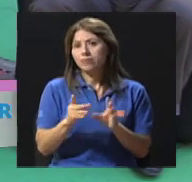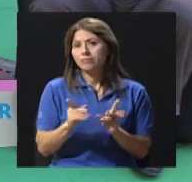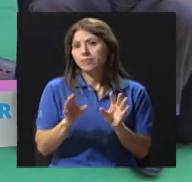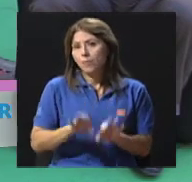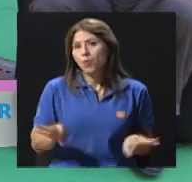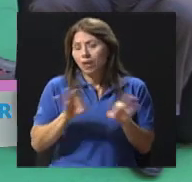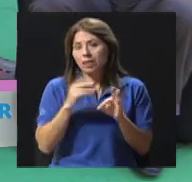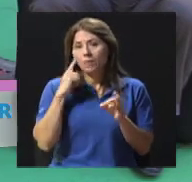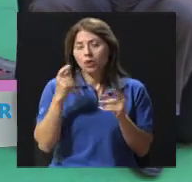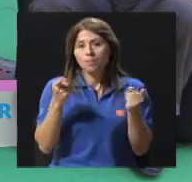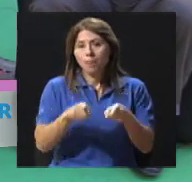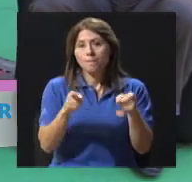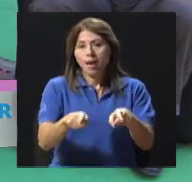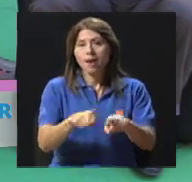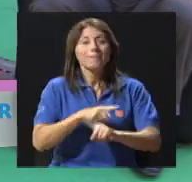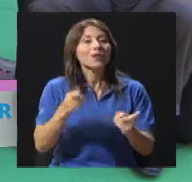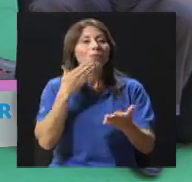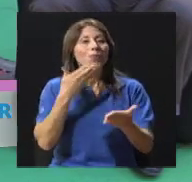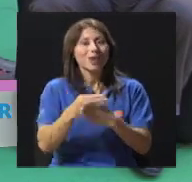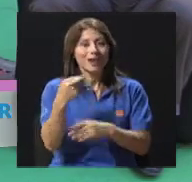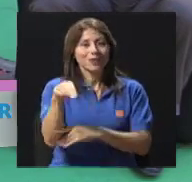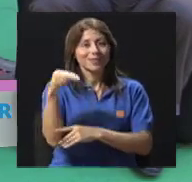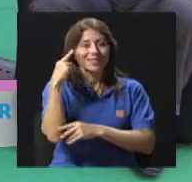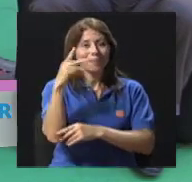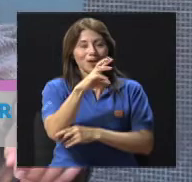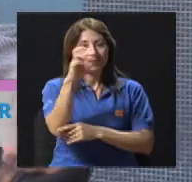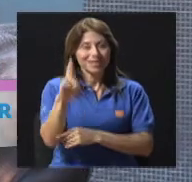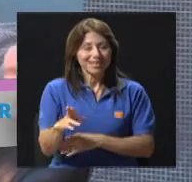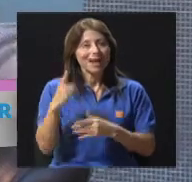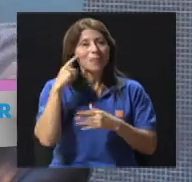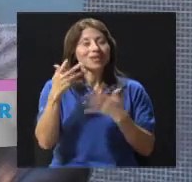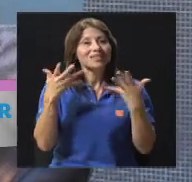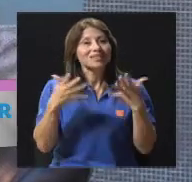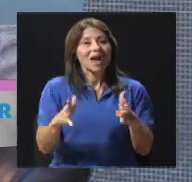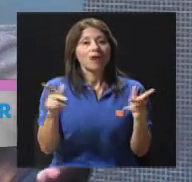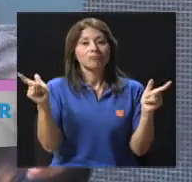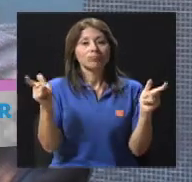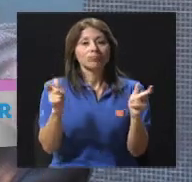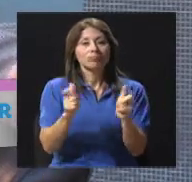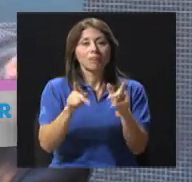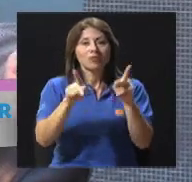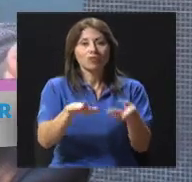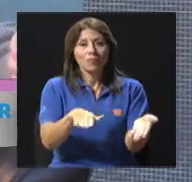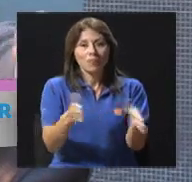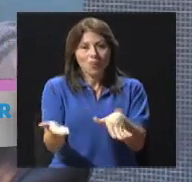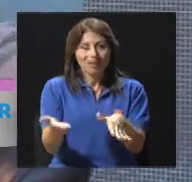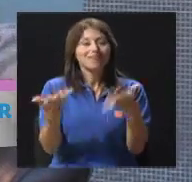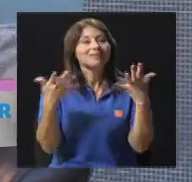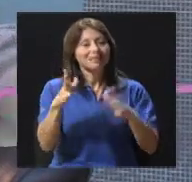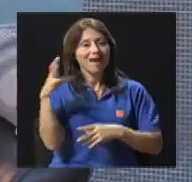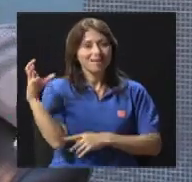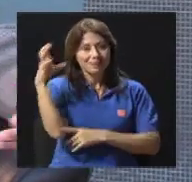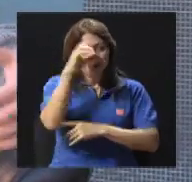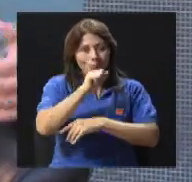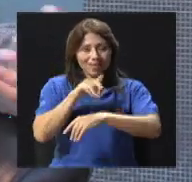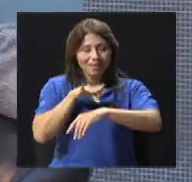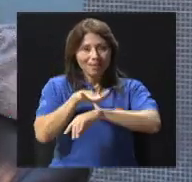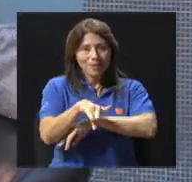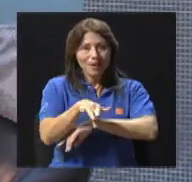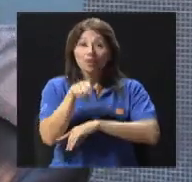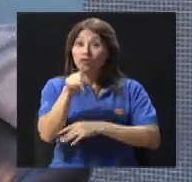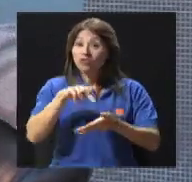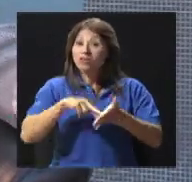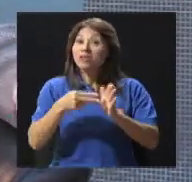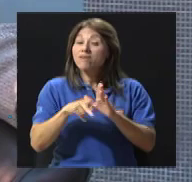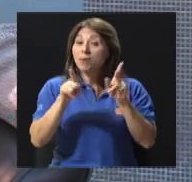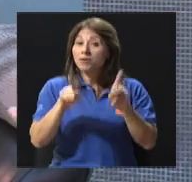igual es una buena noticia para el país en que ha logrado disminuir la mortalidad, se ha logrado detectar más tempranamente, y eso ofrece una